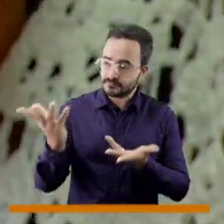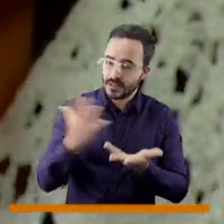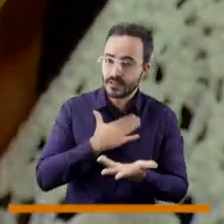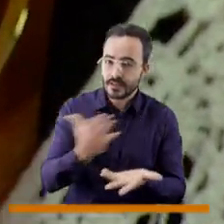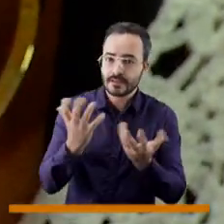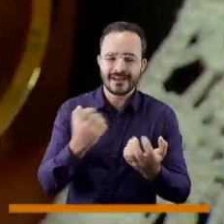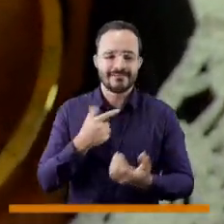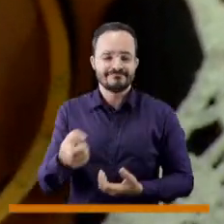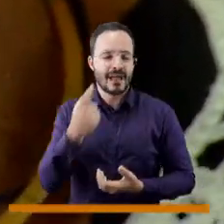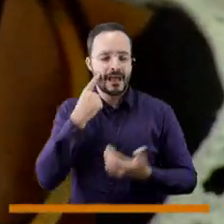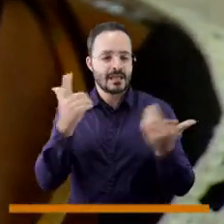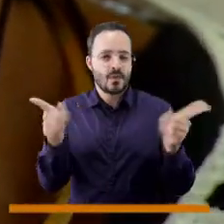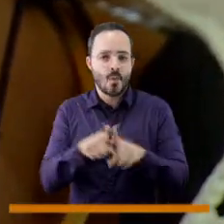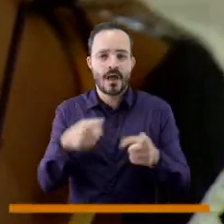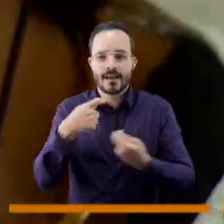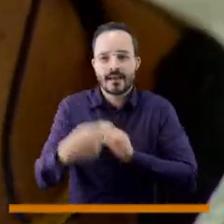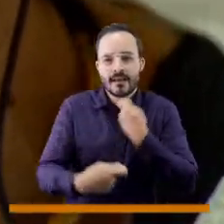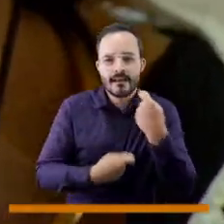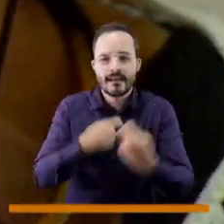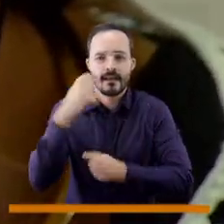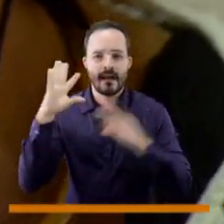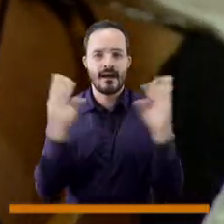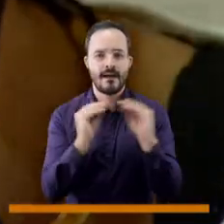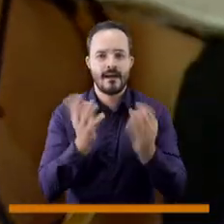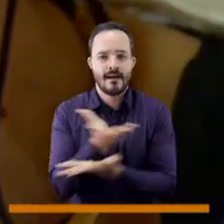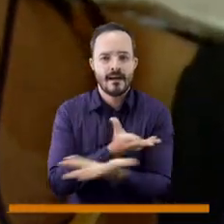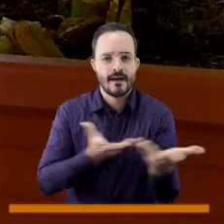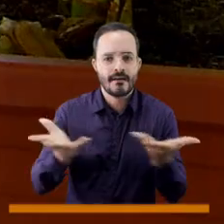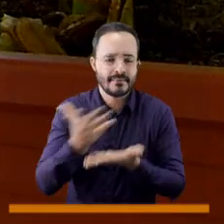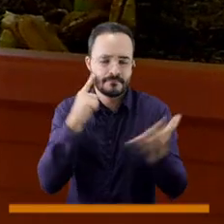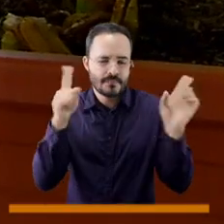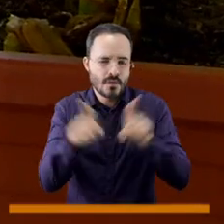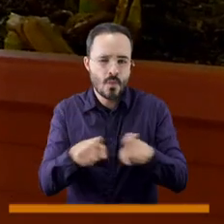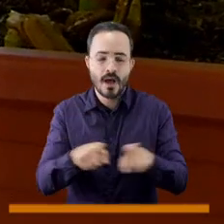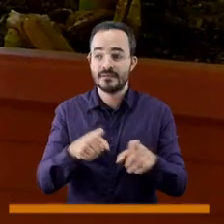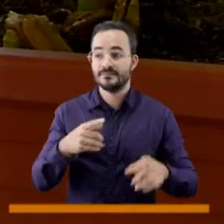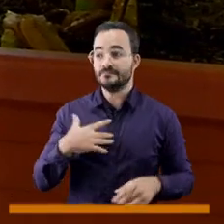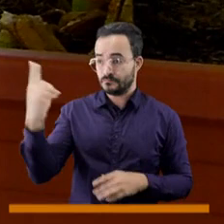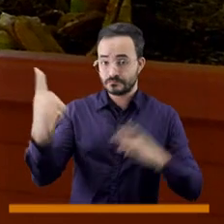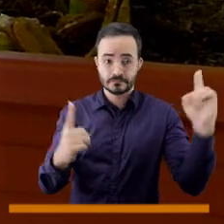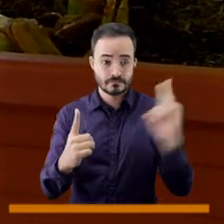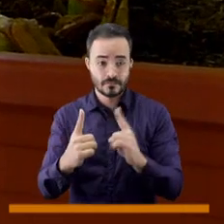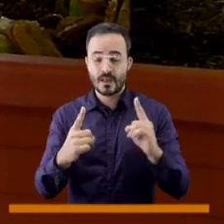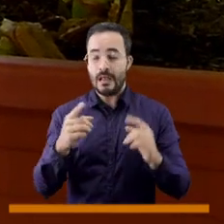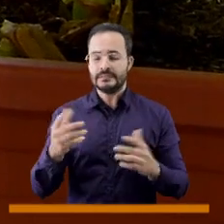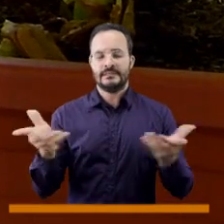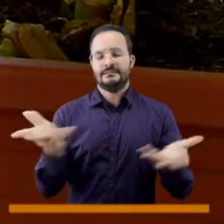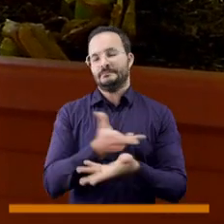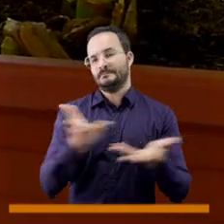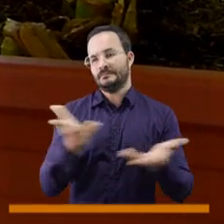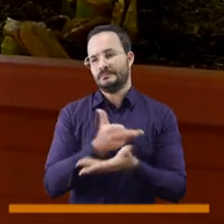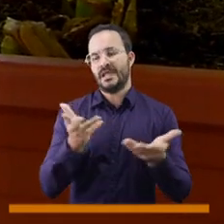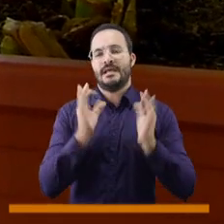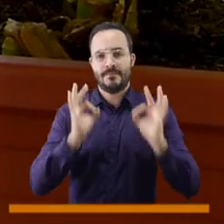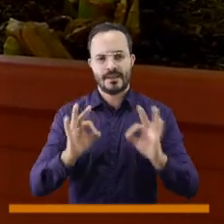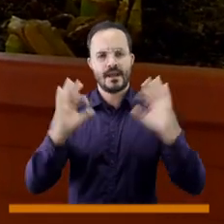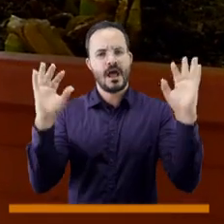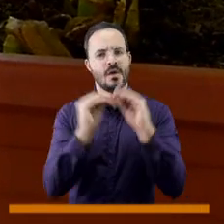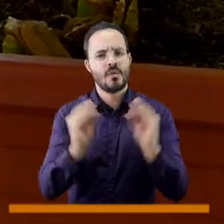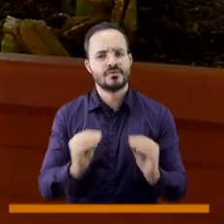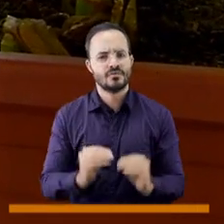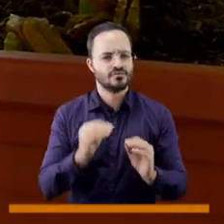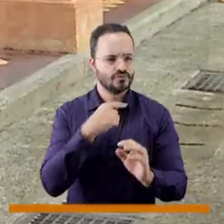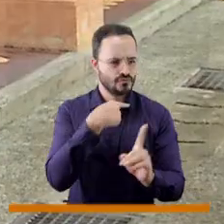una negociación directa entre las partes, donde, como tú dices, se llegan a acuerdos y se llegan a beneficios